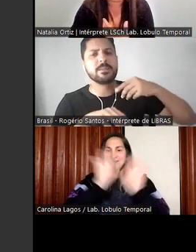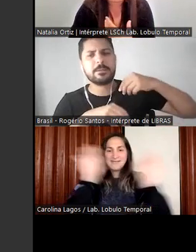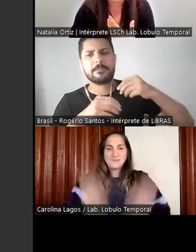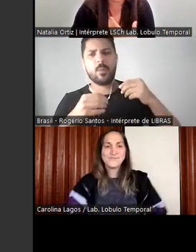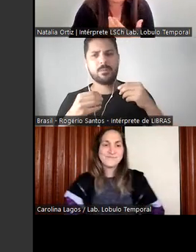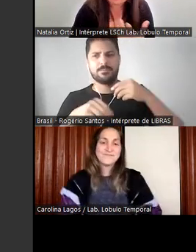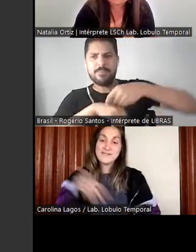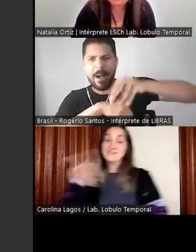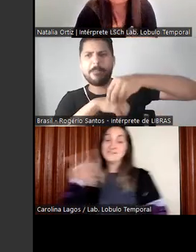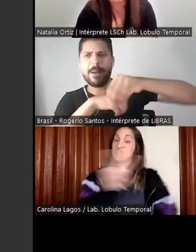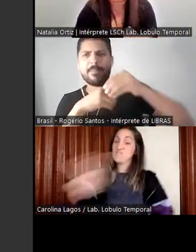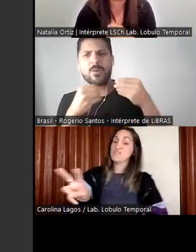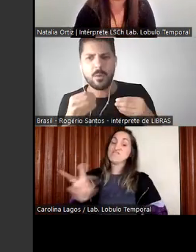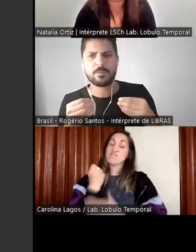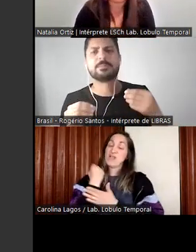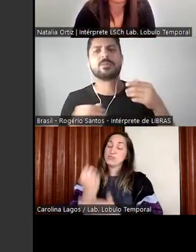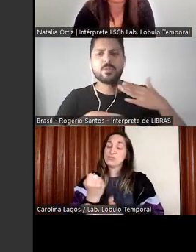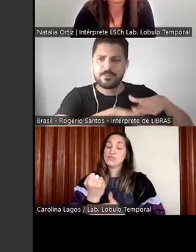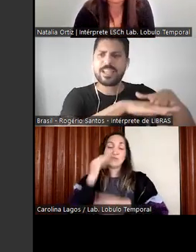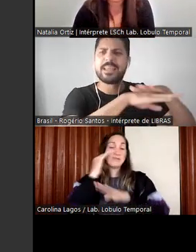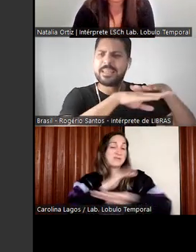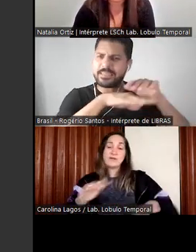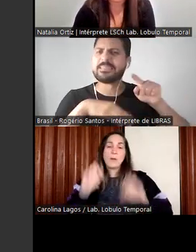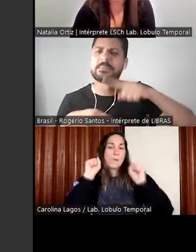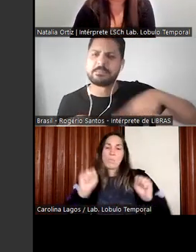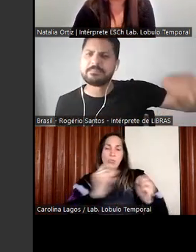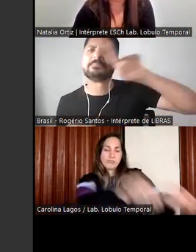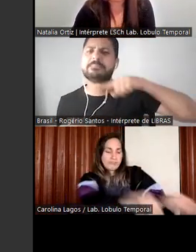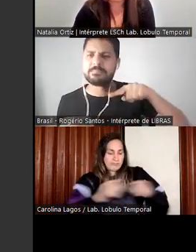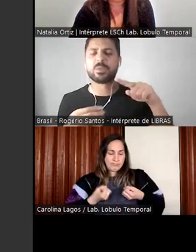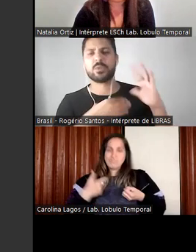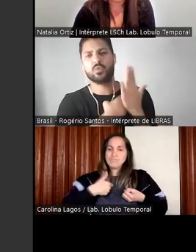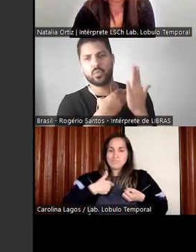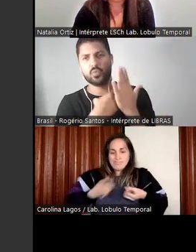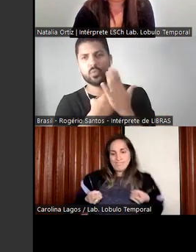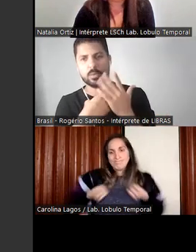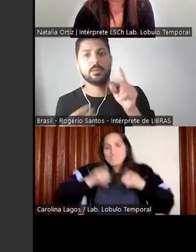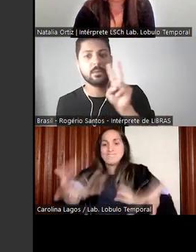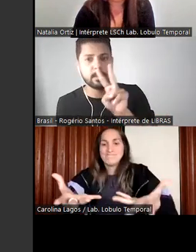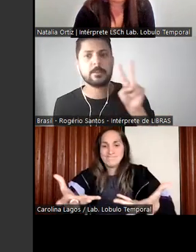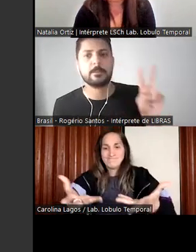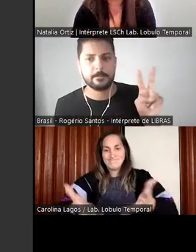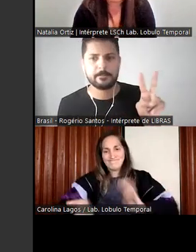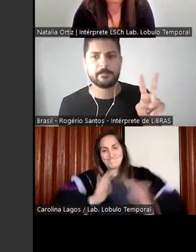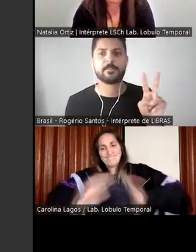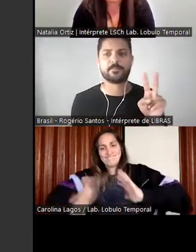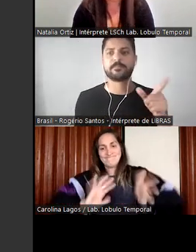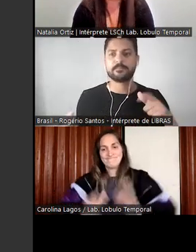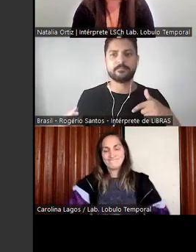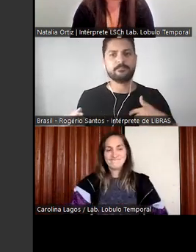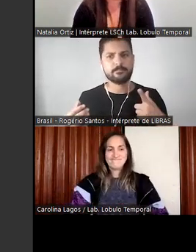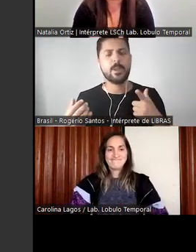que se produce a partir del video es muy, muy rica. Entonces el vernáculo visual efectivamente a mí me ha ayudado